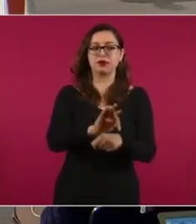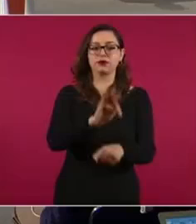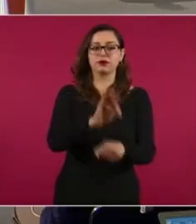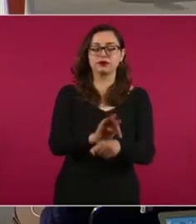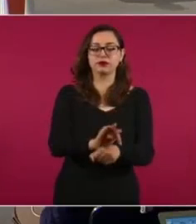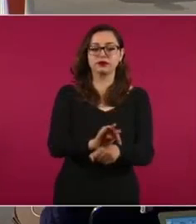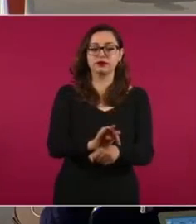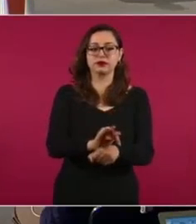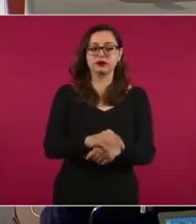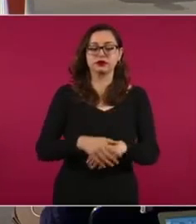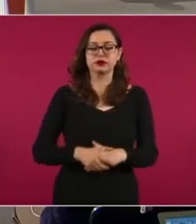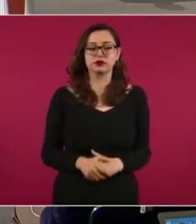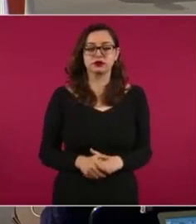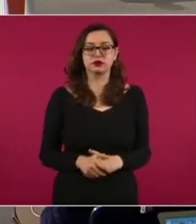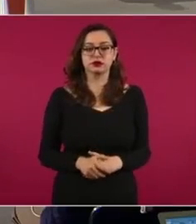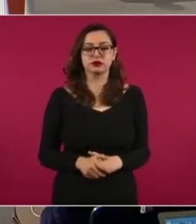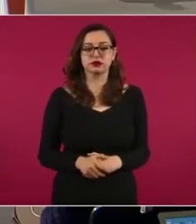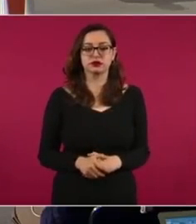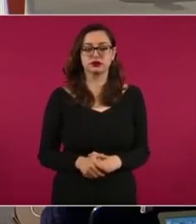nuestros